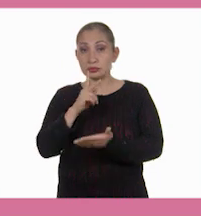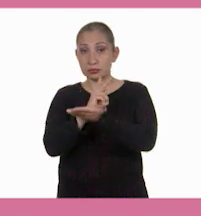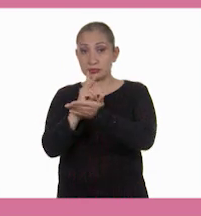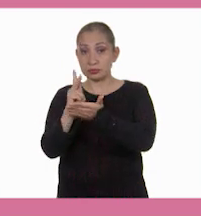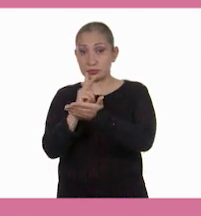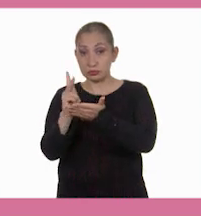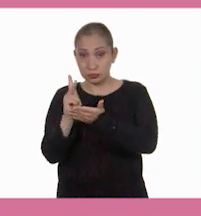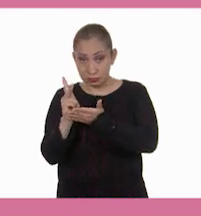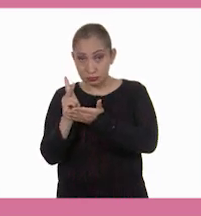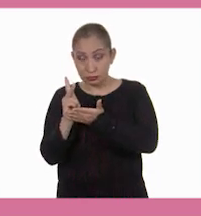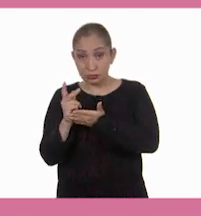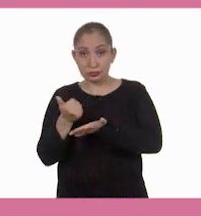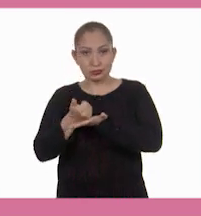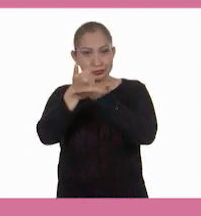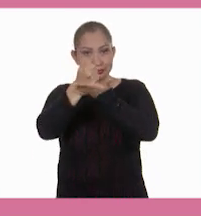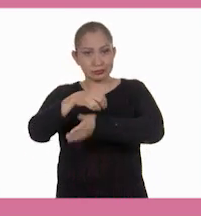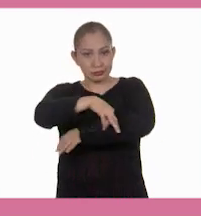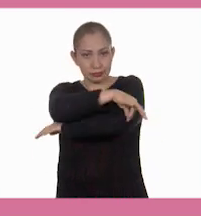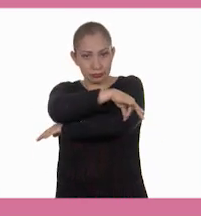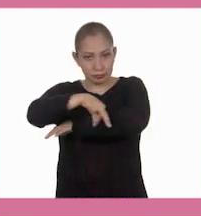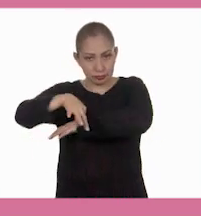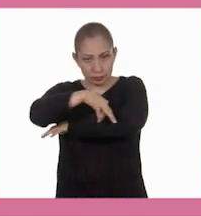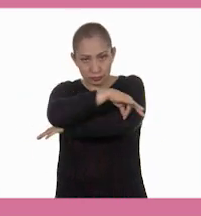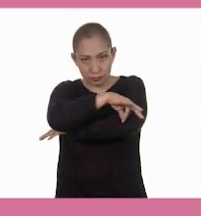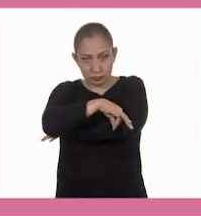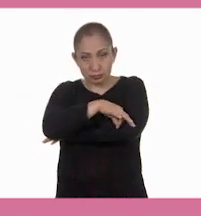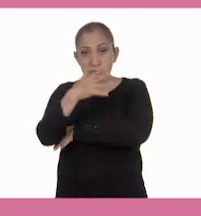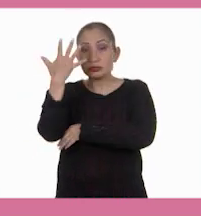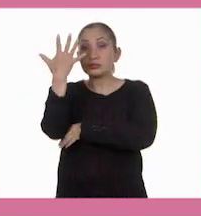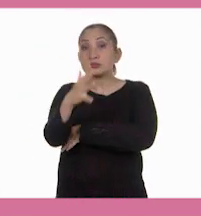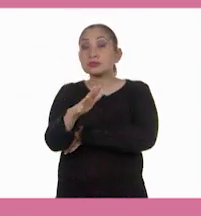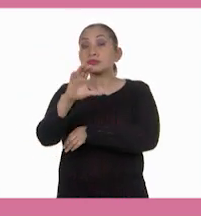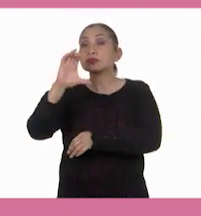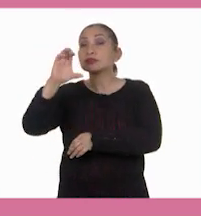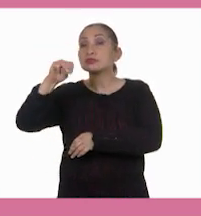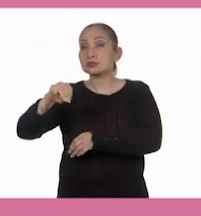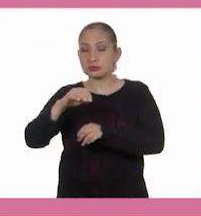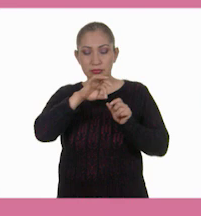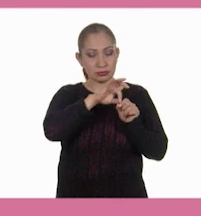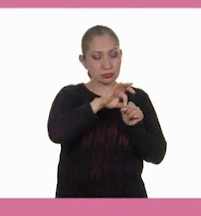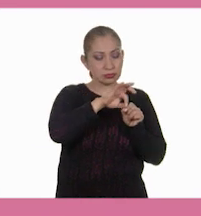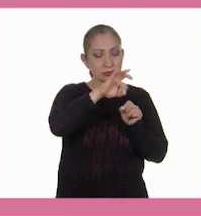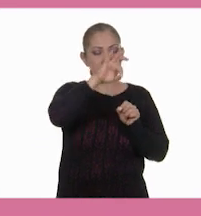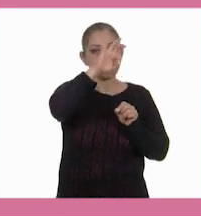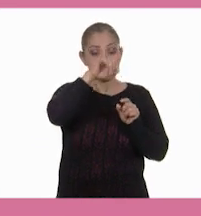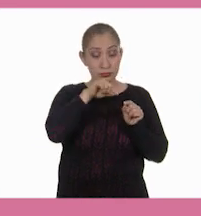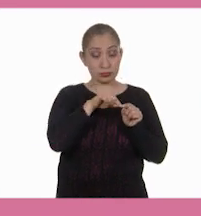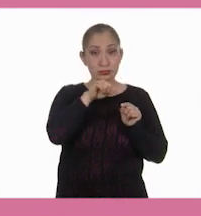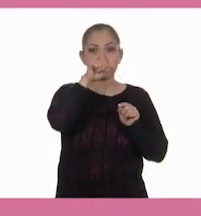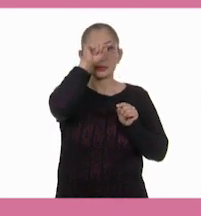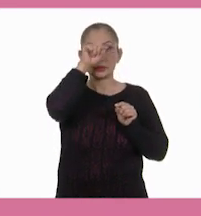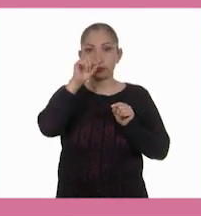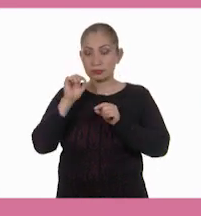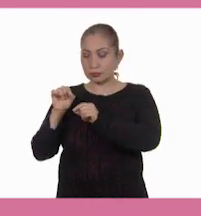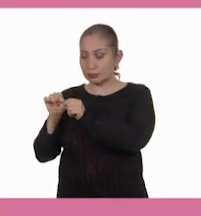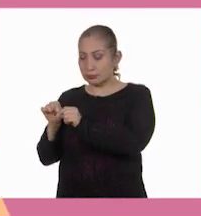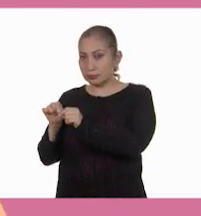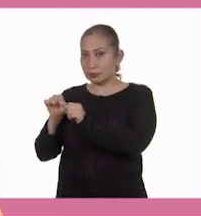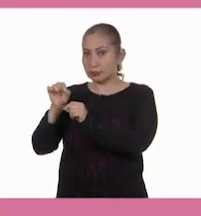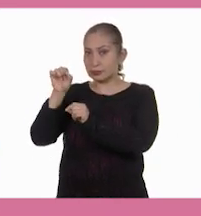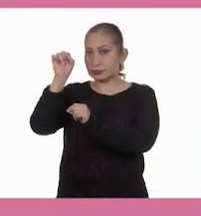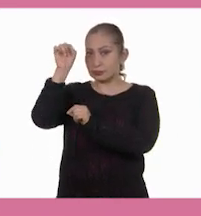el plumón o la pluma y con ayuda de la regla 10 centímetros de largo, partiendo de abajo hacia